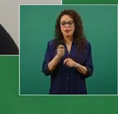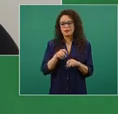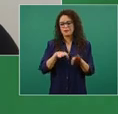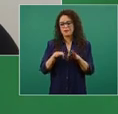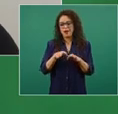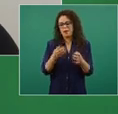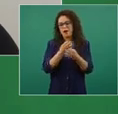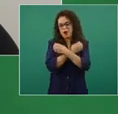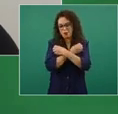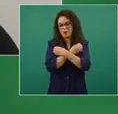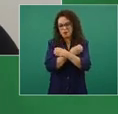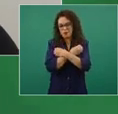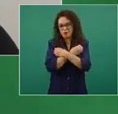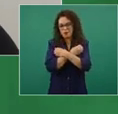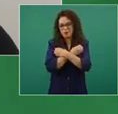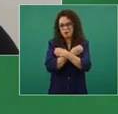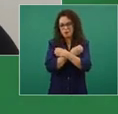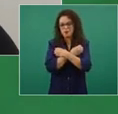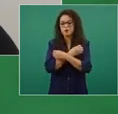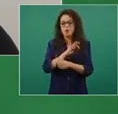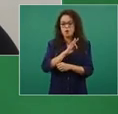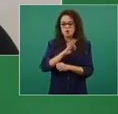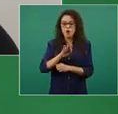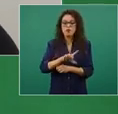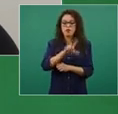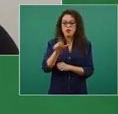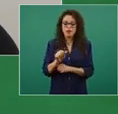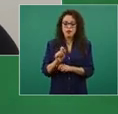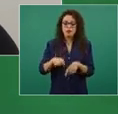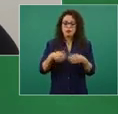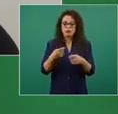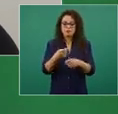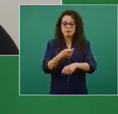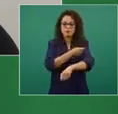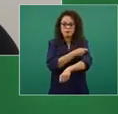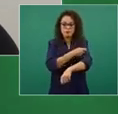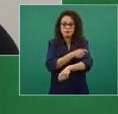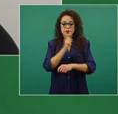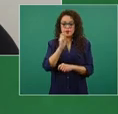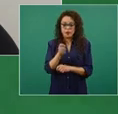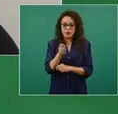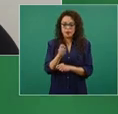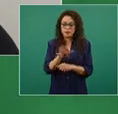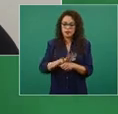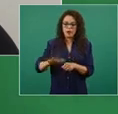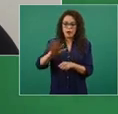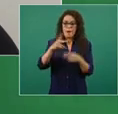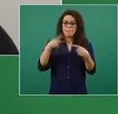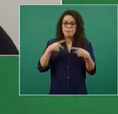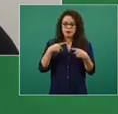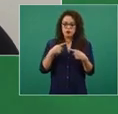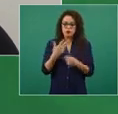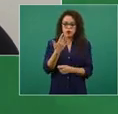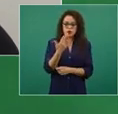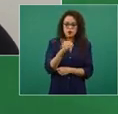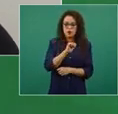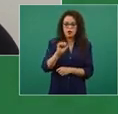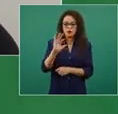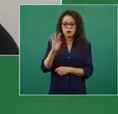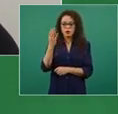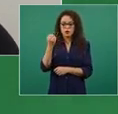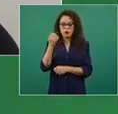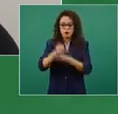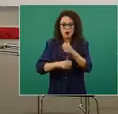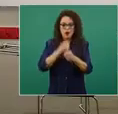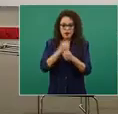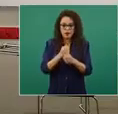también poder iniciar con la vacunación de la población entre 50 y 59 años, que es precisamente